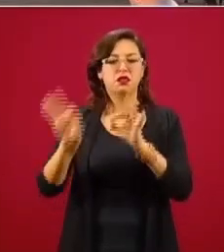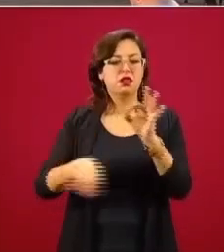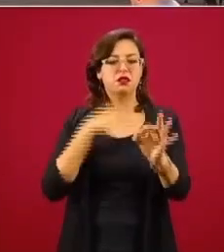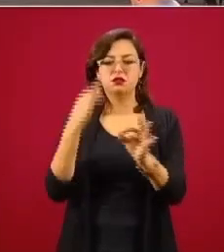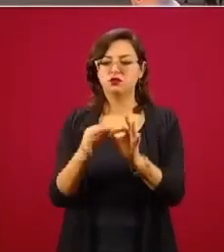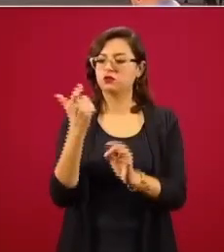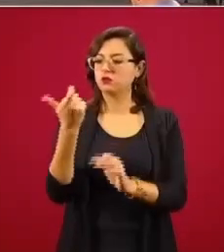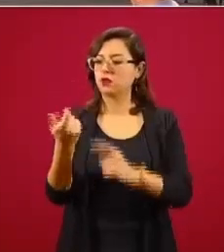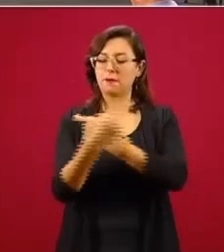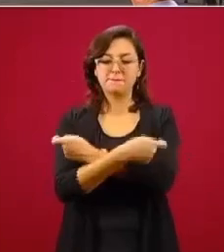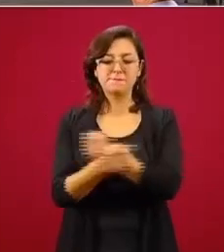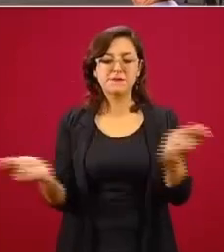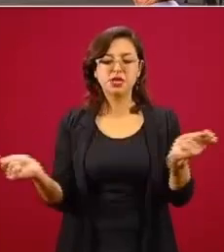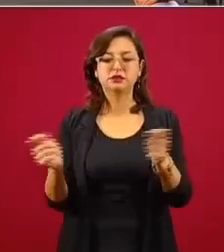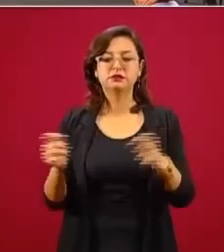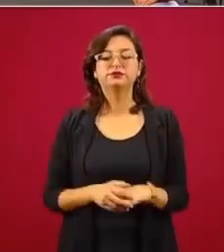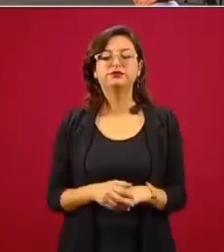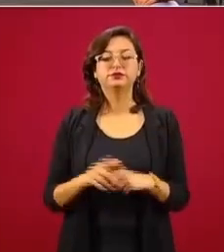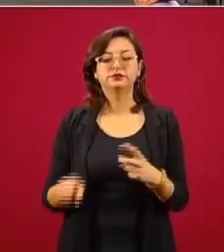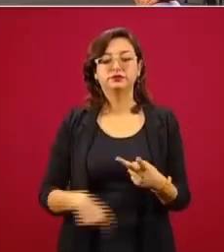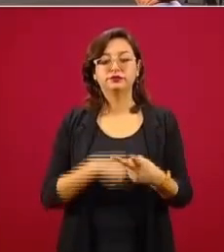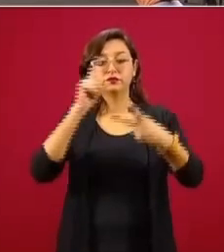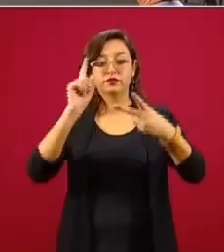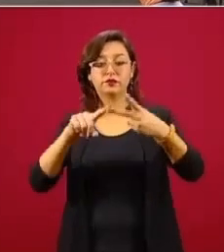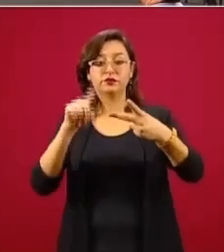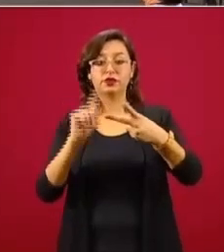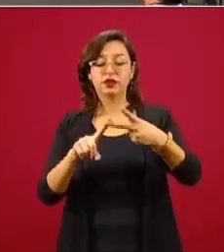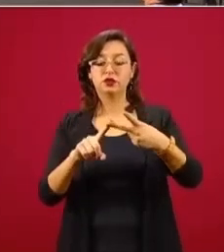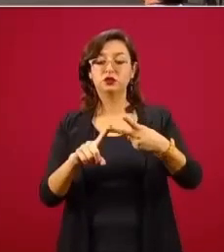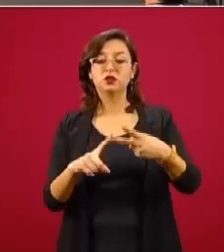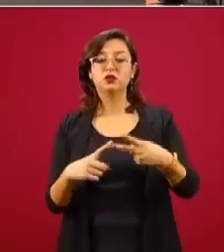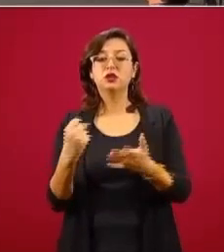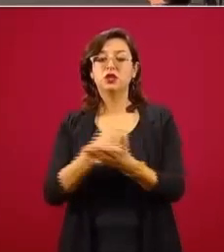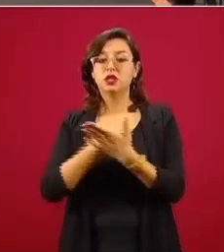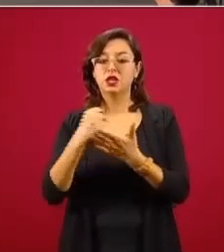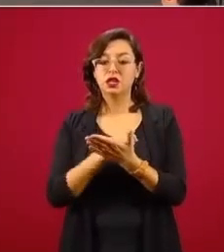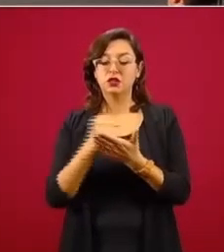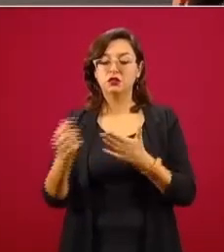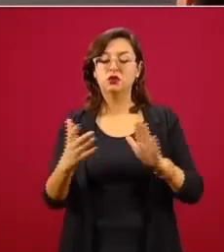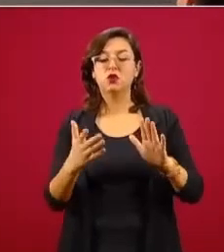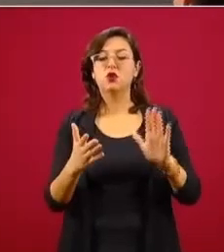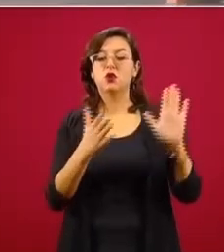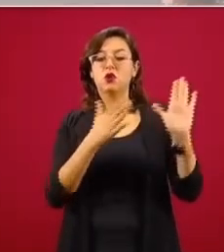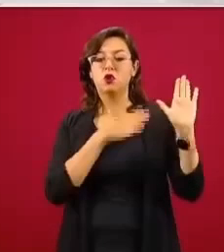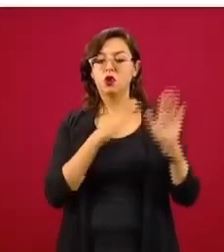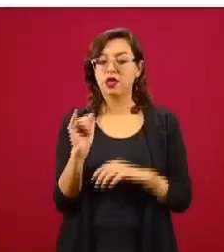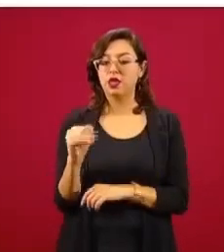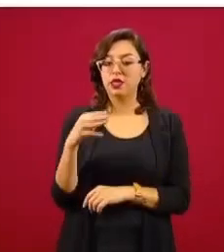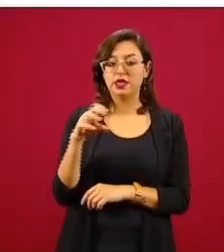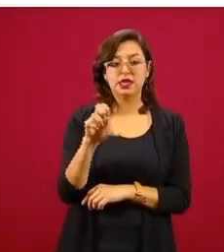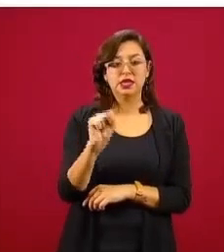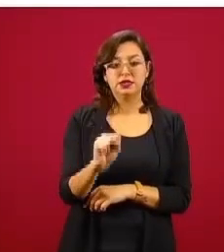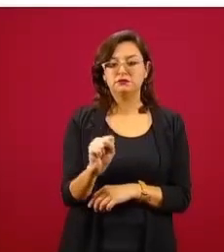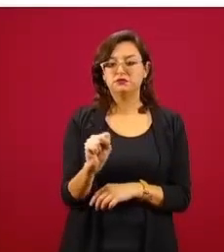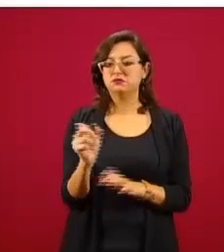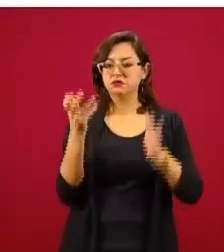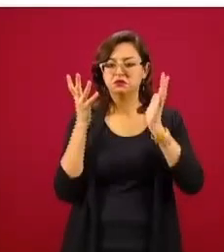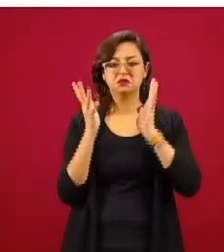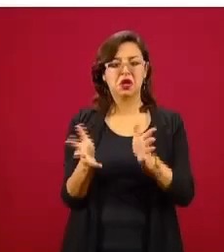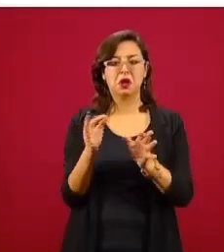luego el crédito solidario a la palabra de links ya se terminó de entregar